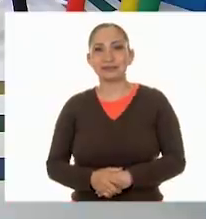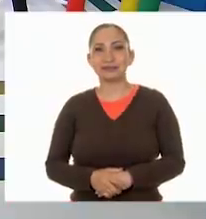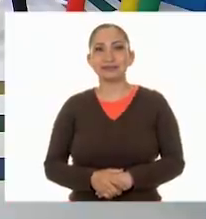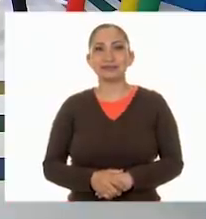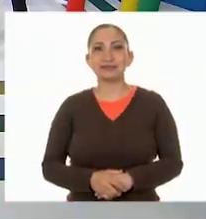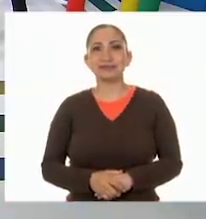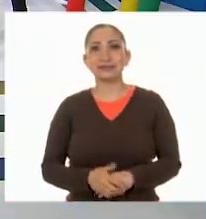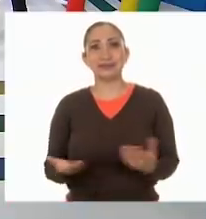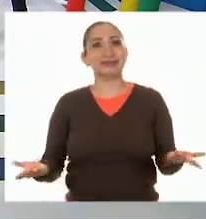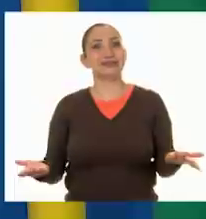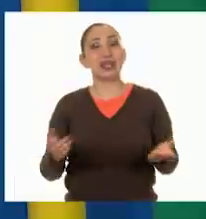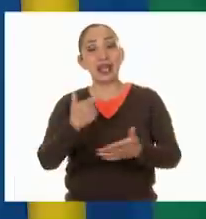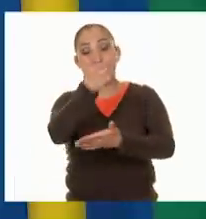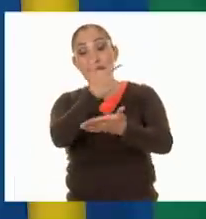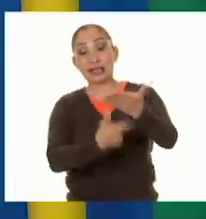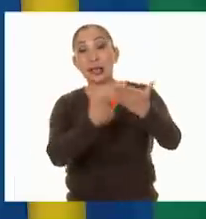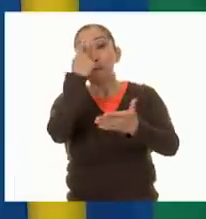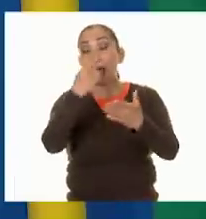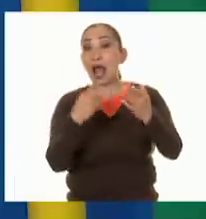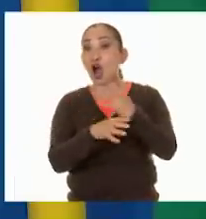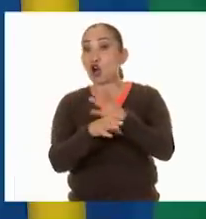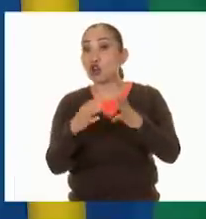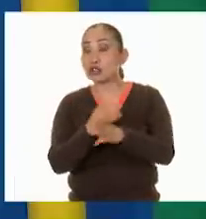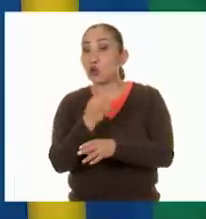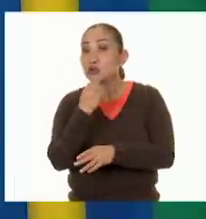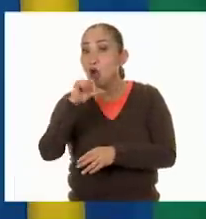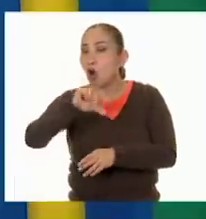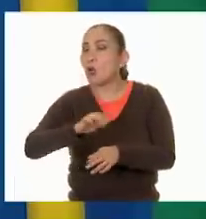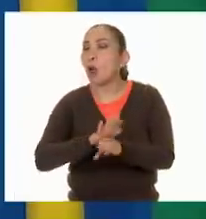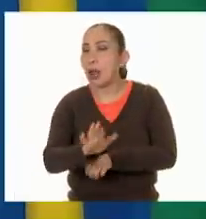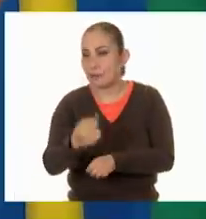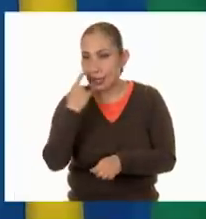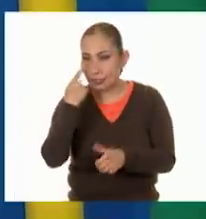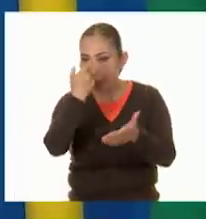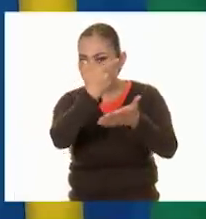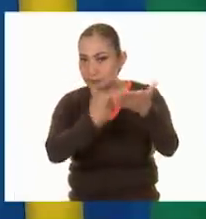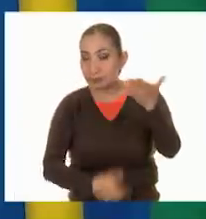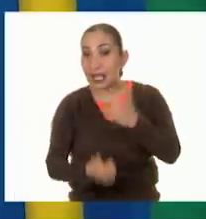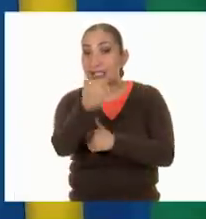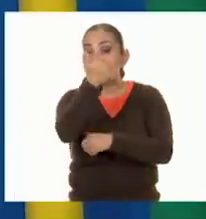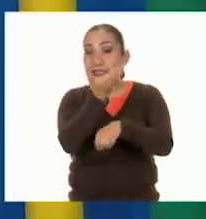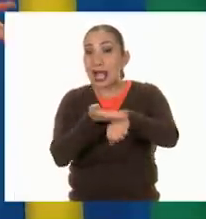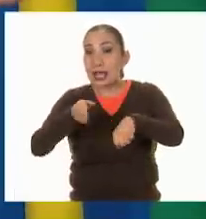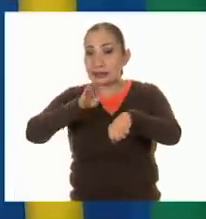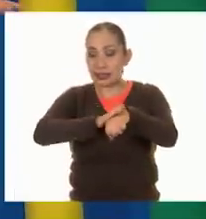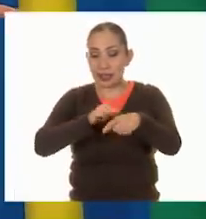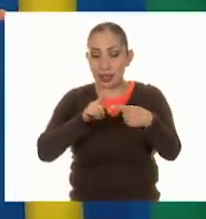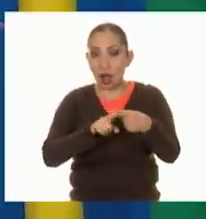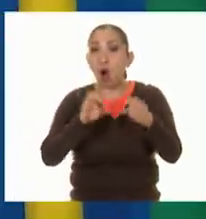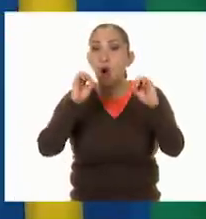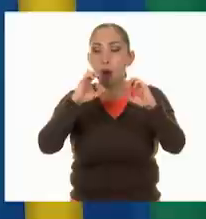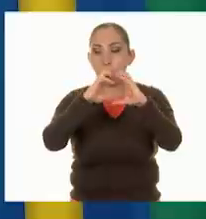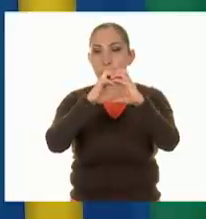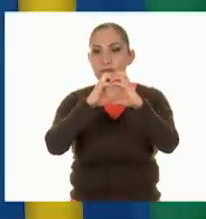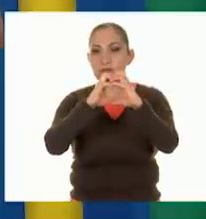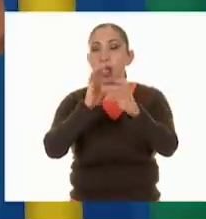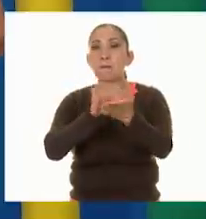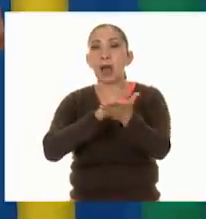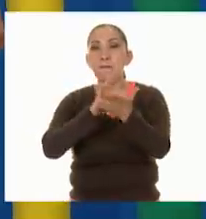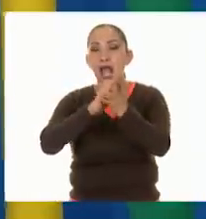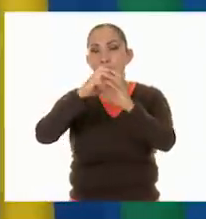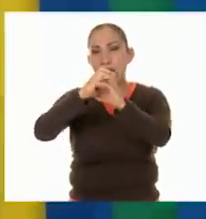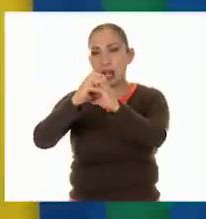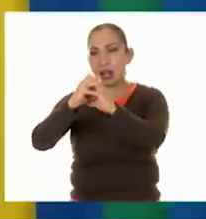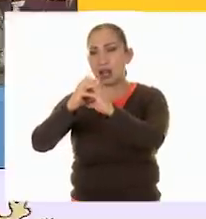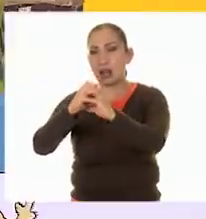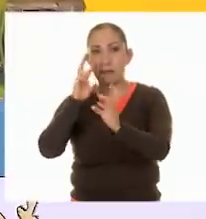Y el material para la sesión del día de hoy es el siguiente. Muy bien. 6 calcetines o pelotitas de papel. ¿Me ayudas, Jorge,